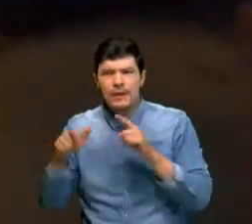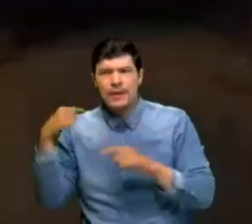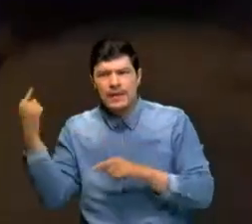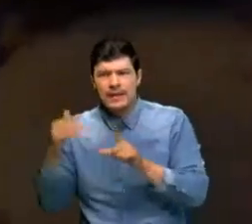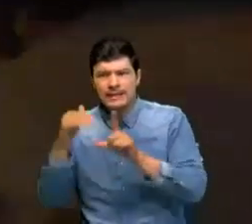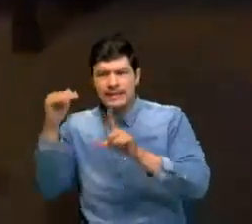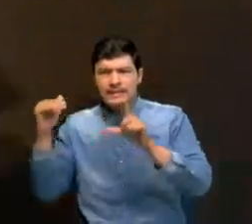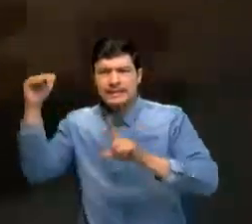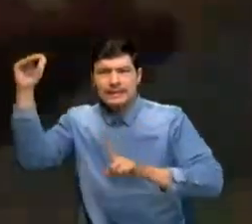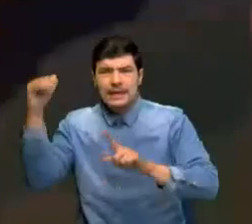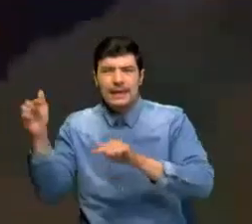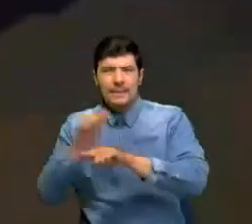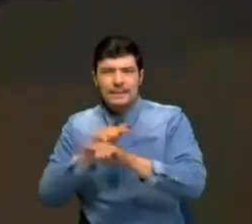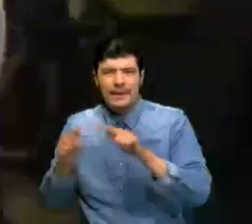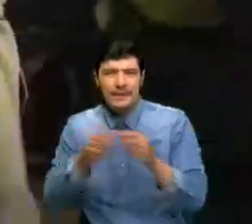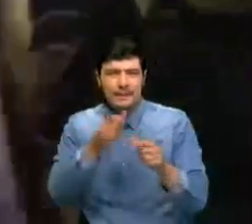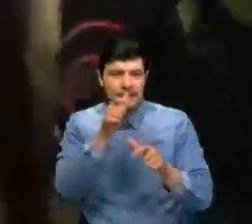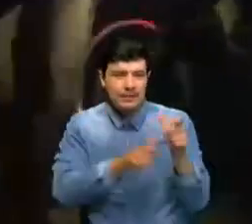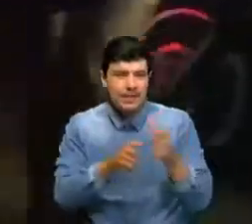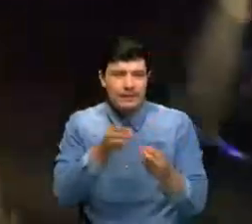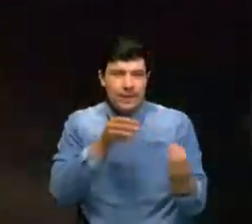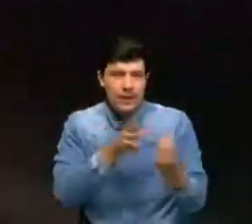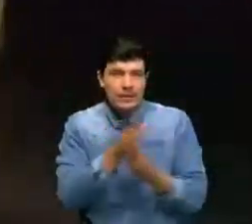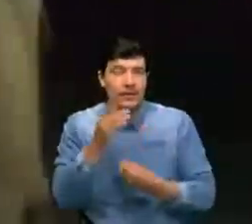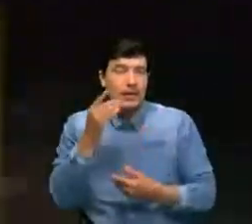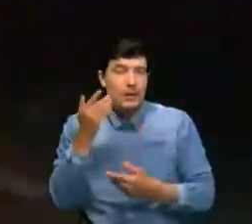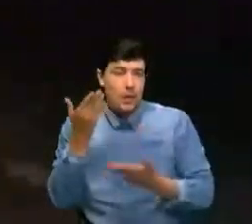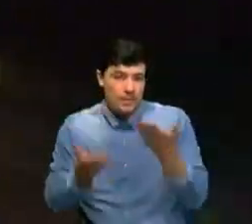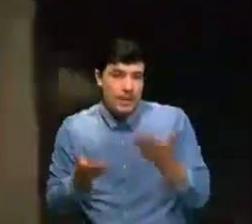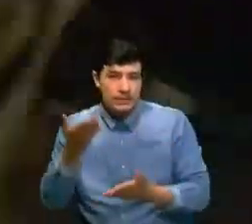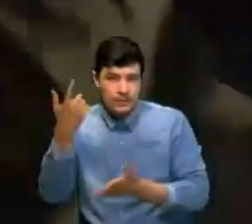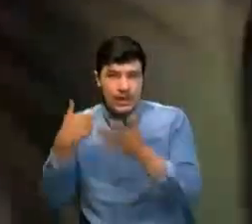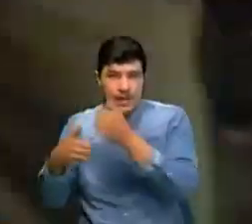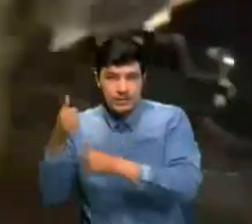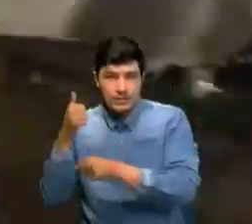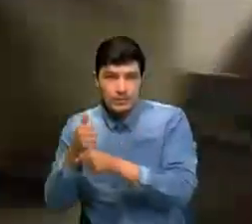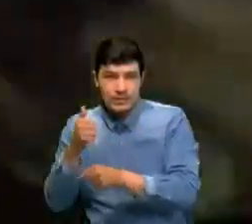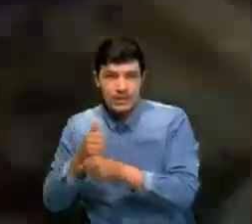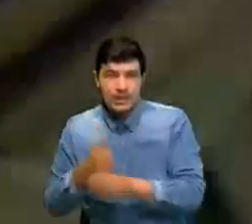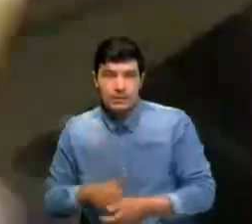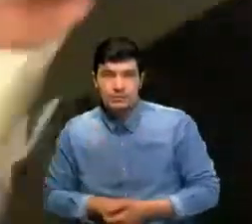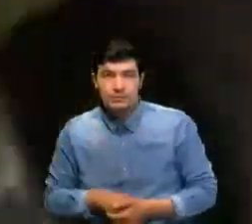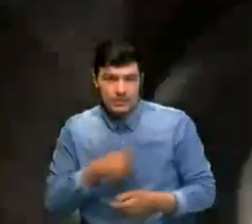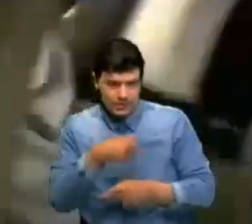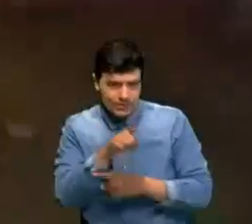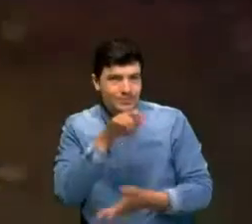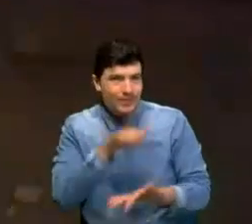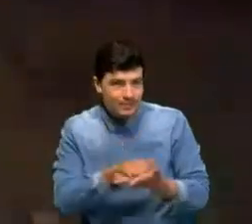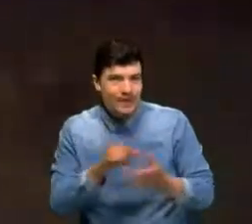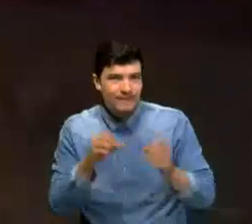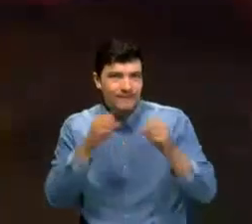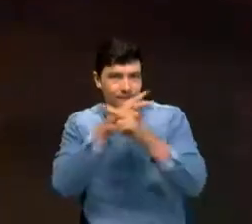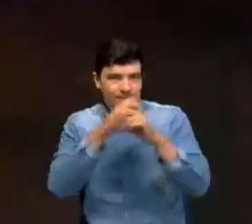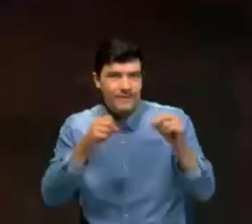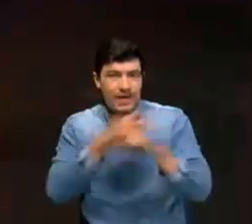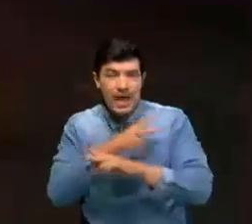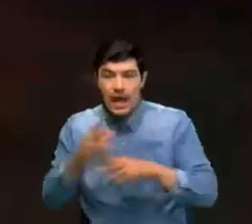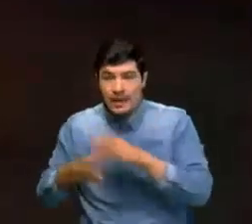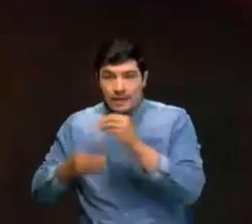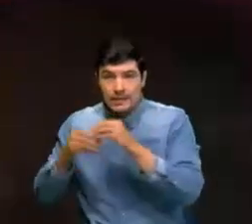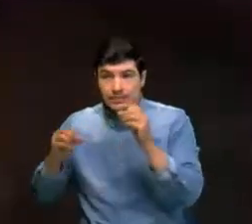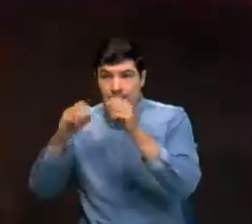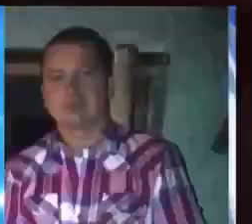disminuyeron el número de lesionados con respecto al año anterior en estas ferias también se reportó que durante la feria